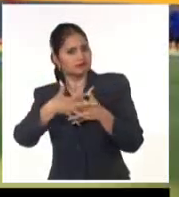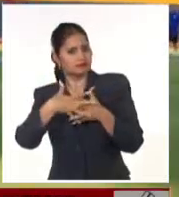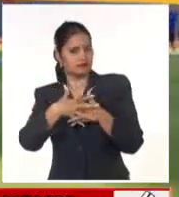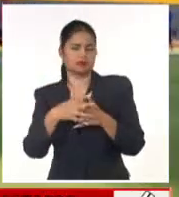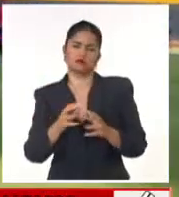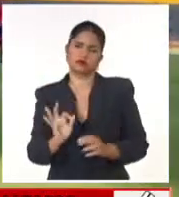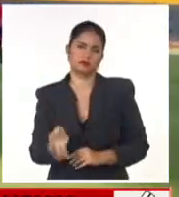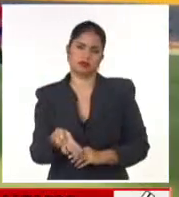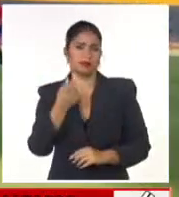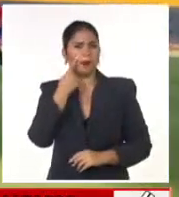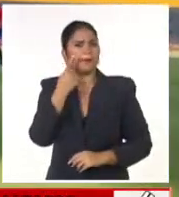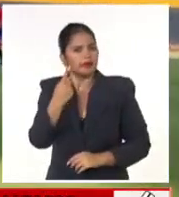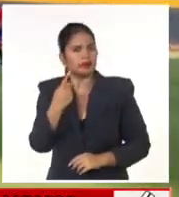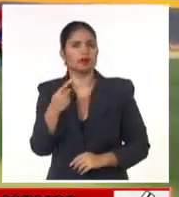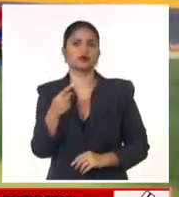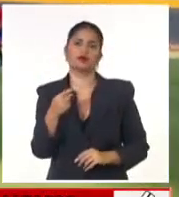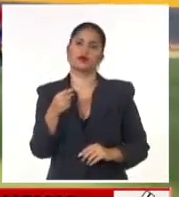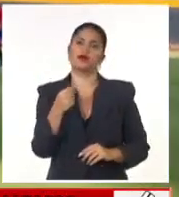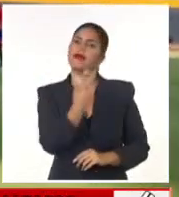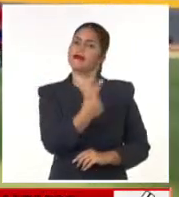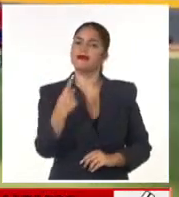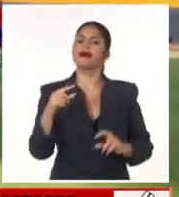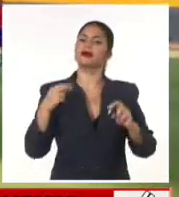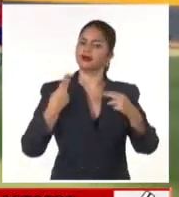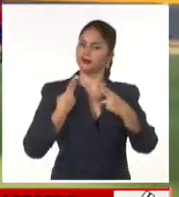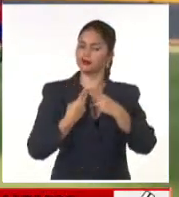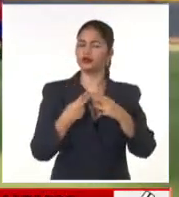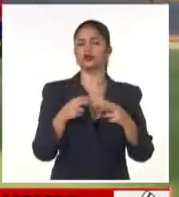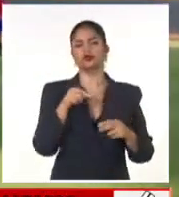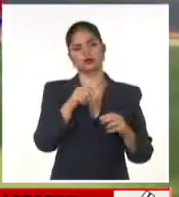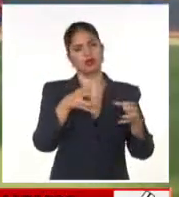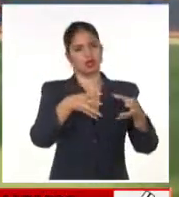al pendiente de los resultados que estaban teniendo los muchachos